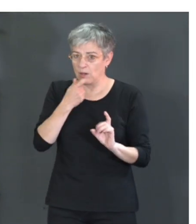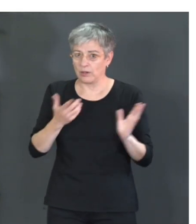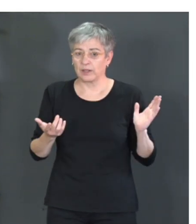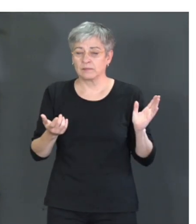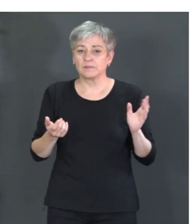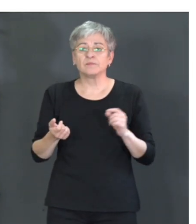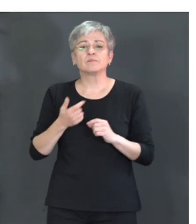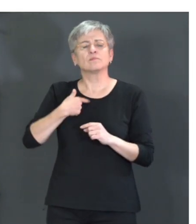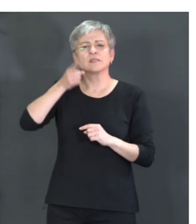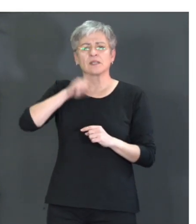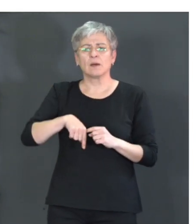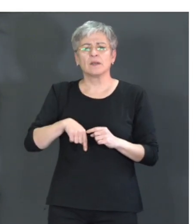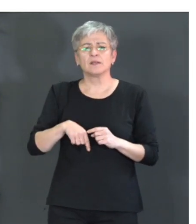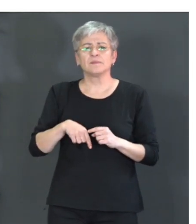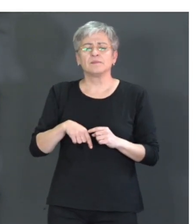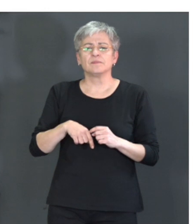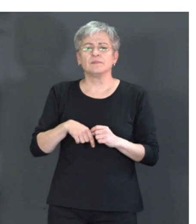quedamos ahí. Todo lo que son